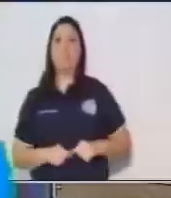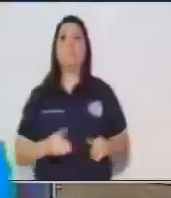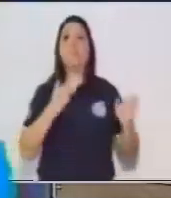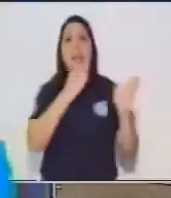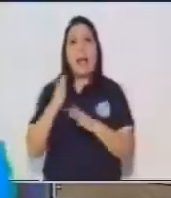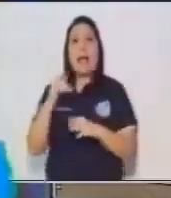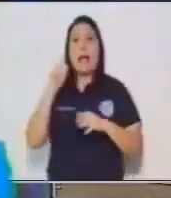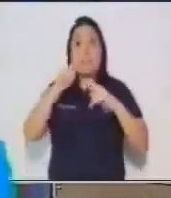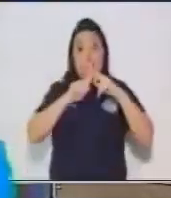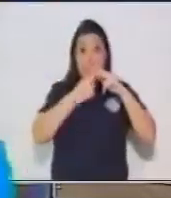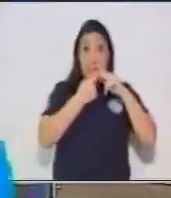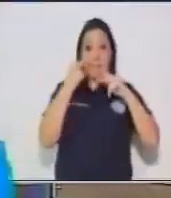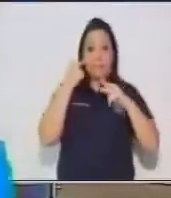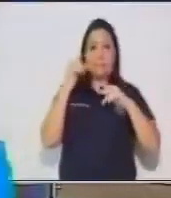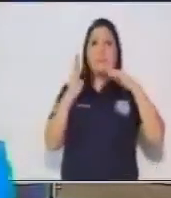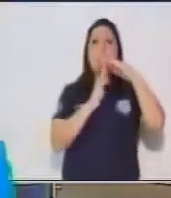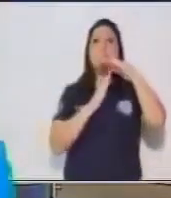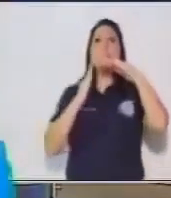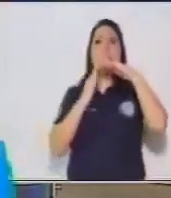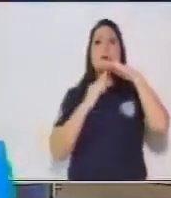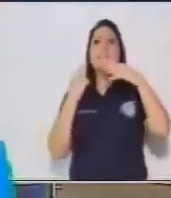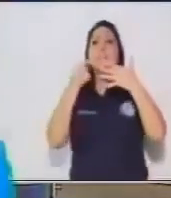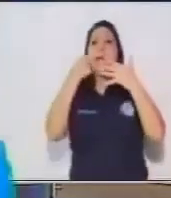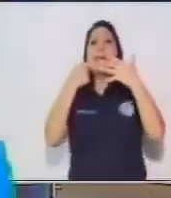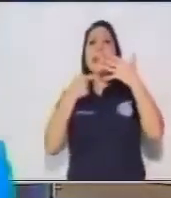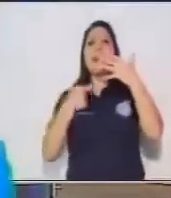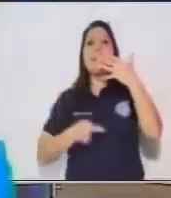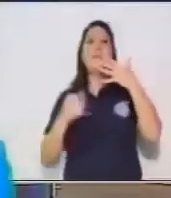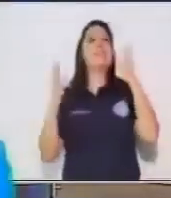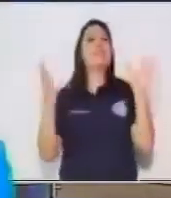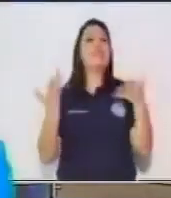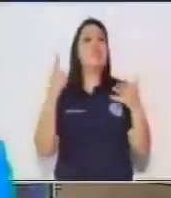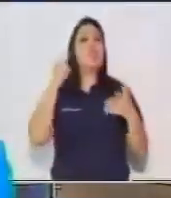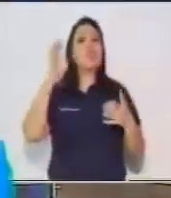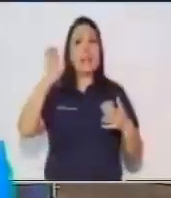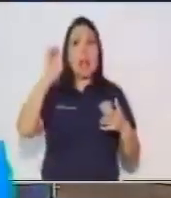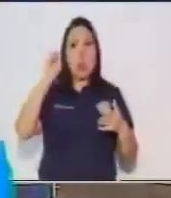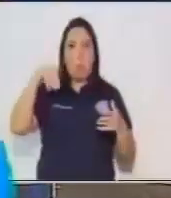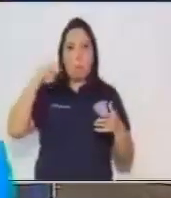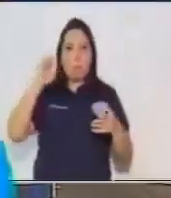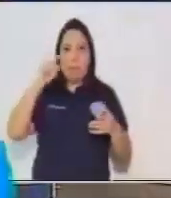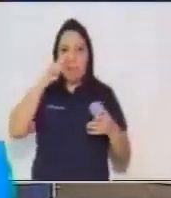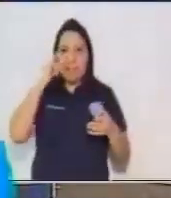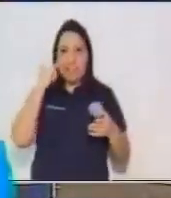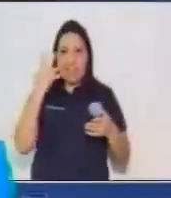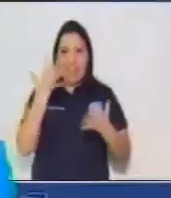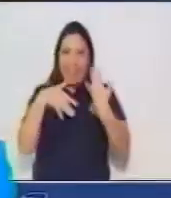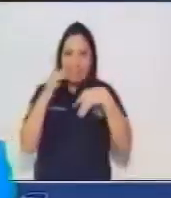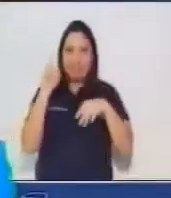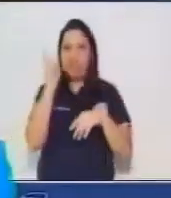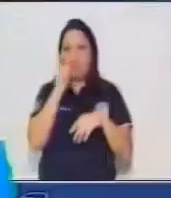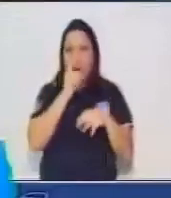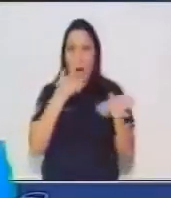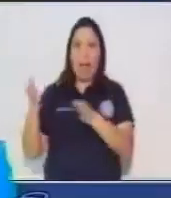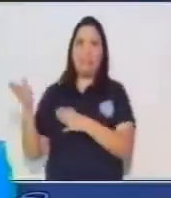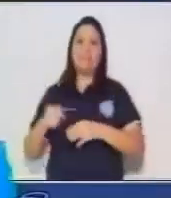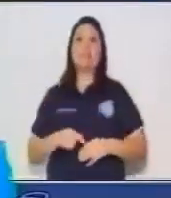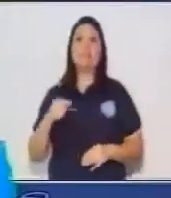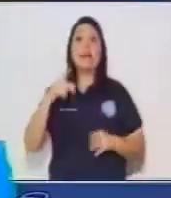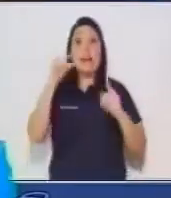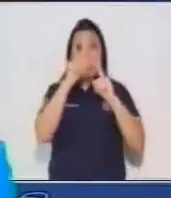es la geometría y aprendiendo algunos elementos básicos. Entonces iniciemos. La